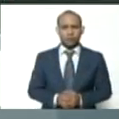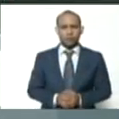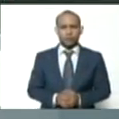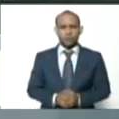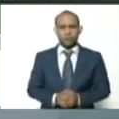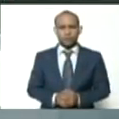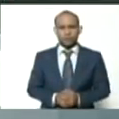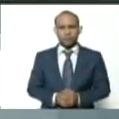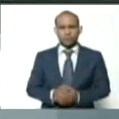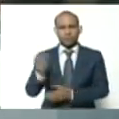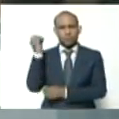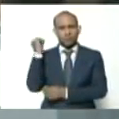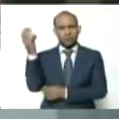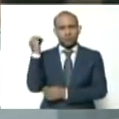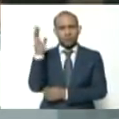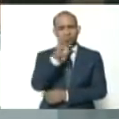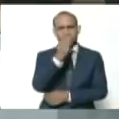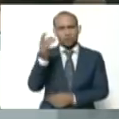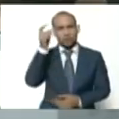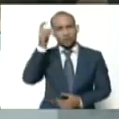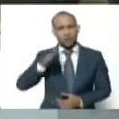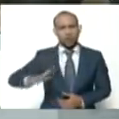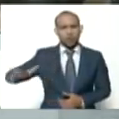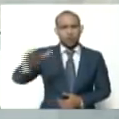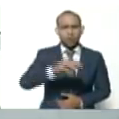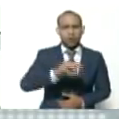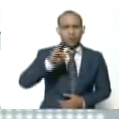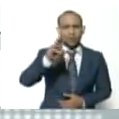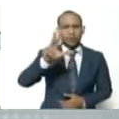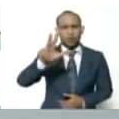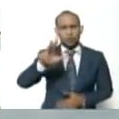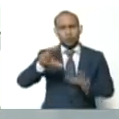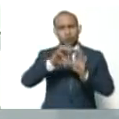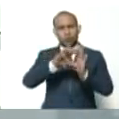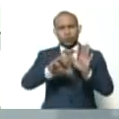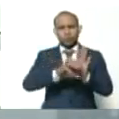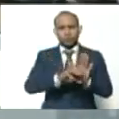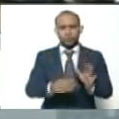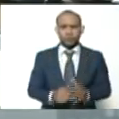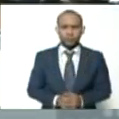con los congresos bicentenarios del pueblo y los 34 capítulos,